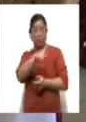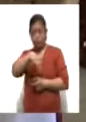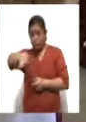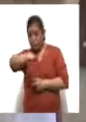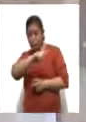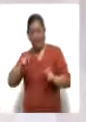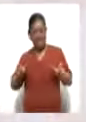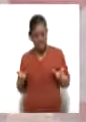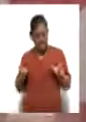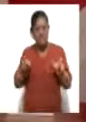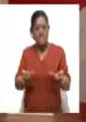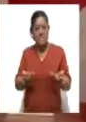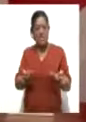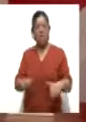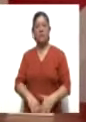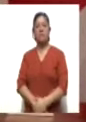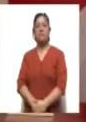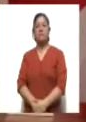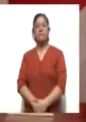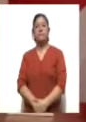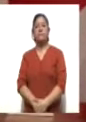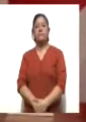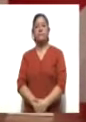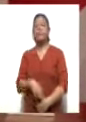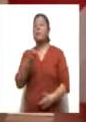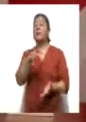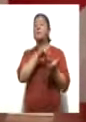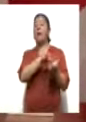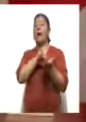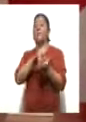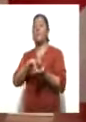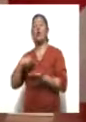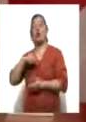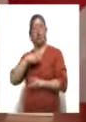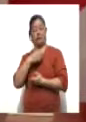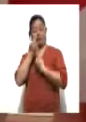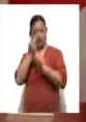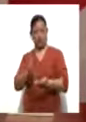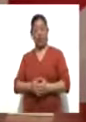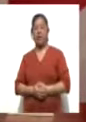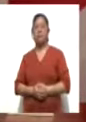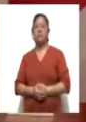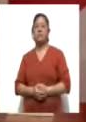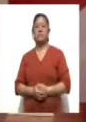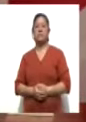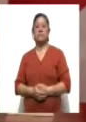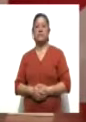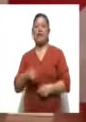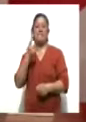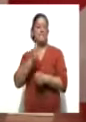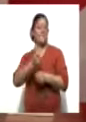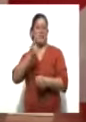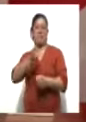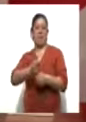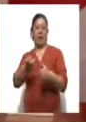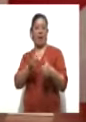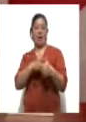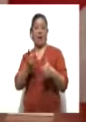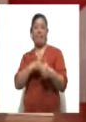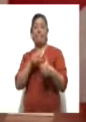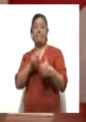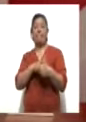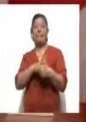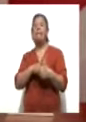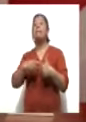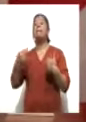esta industria. Este apoyo que nosotros estamos dando es un primer paso. Necesitamos ayudar a